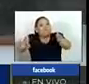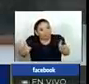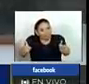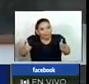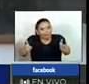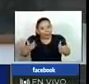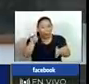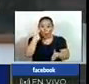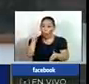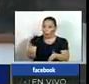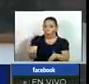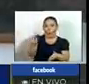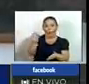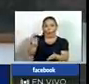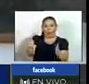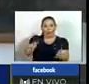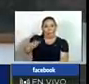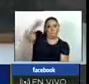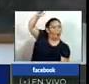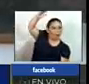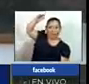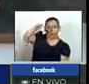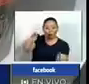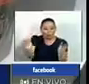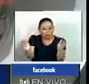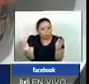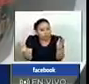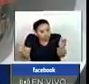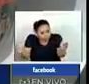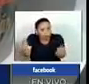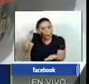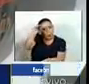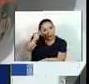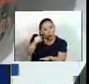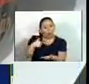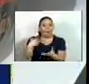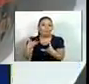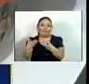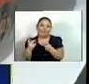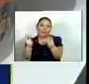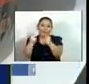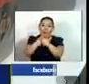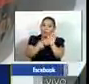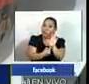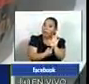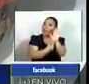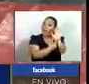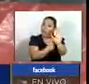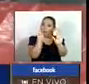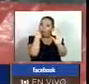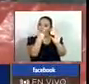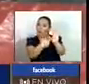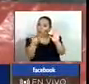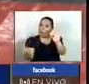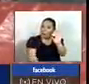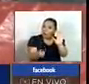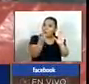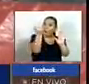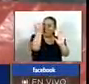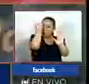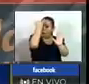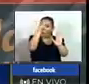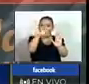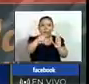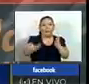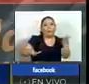Eso es novedoso en el mercado. Pero queríamos hacer ese cambio para también demostrar que eso es algo nuevo, algo novedoso en el